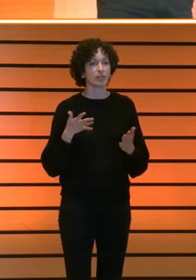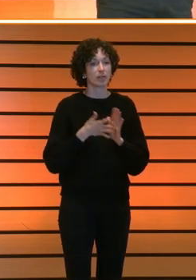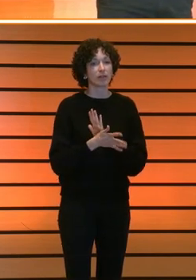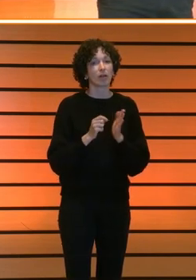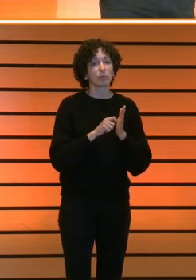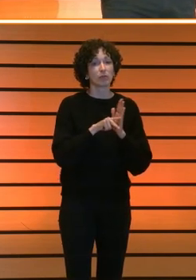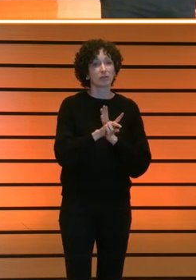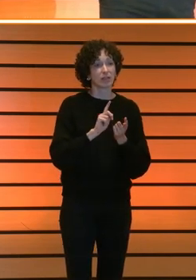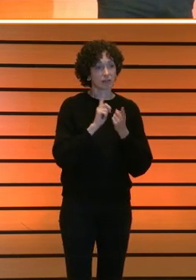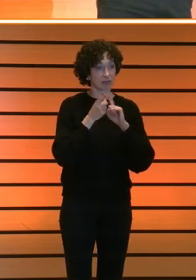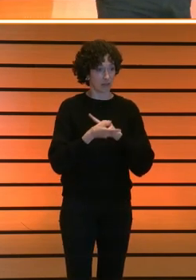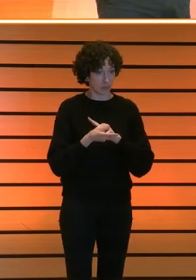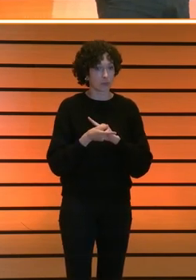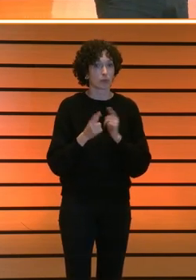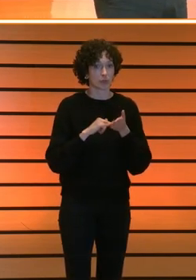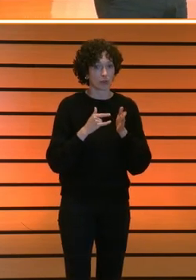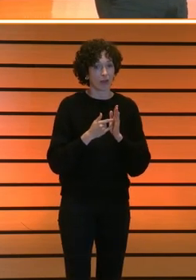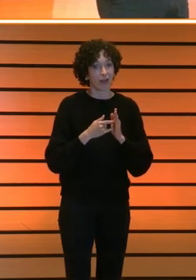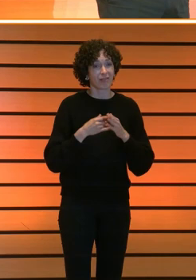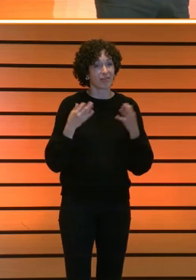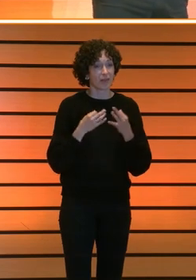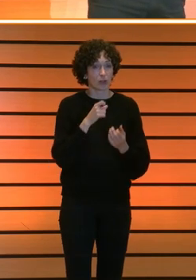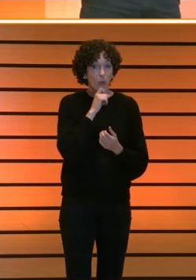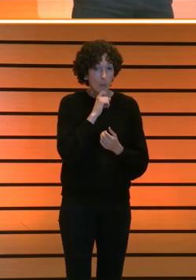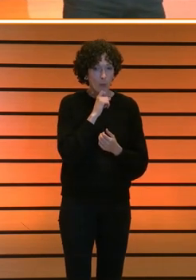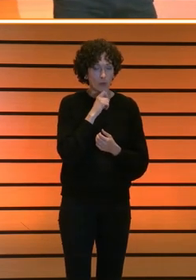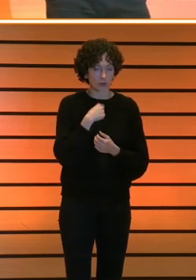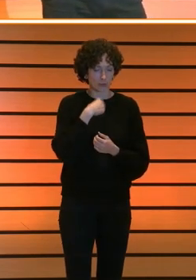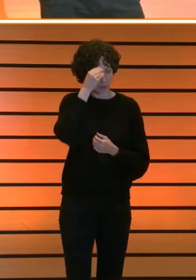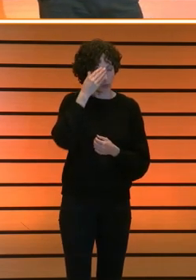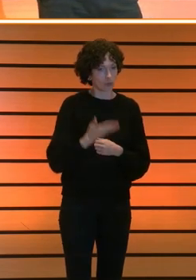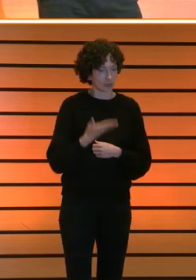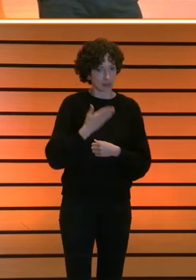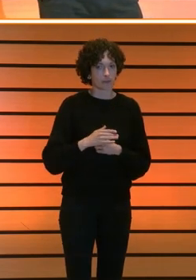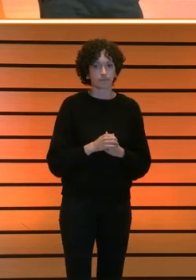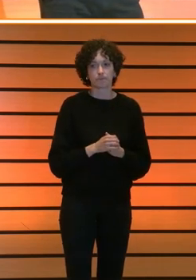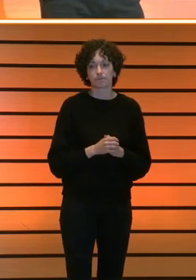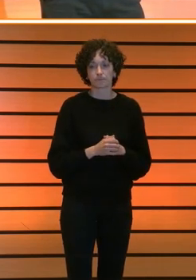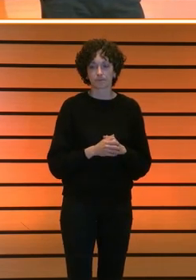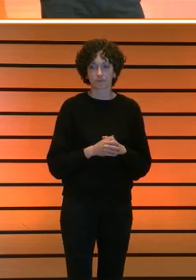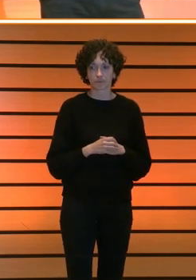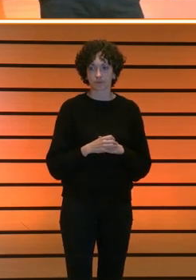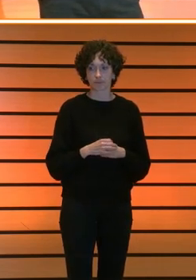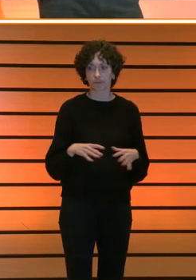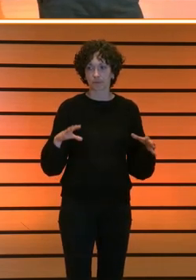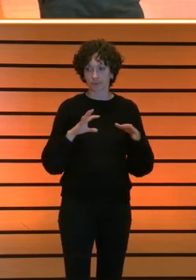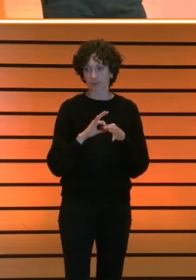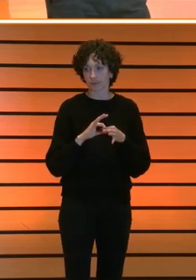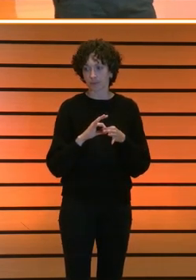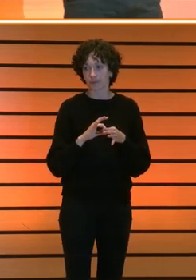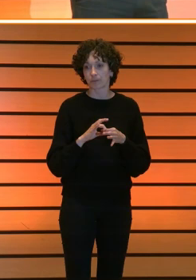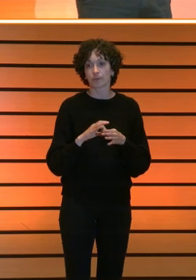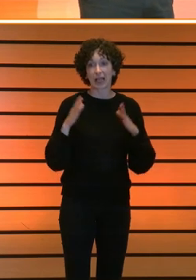de enfoque de cómo tiene que ser la tecnología a mí me parece que relevante con relación al apoyo de la seguridad